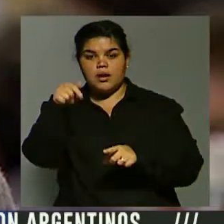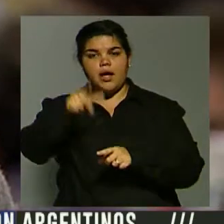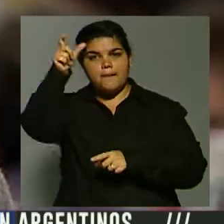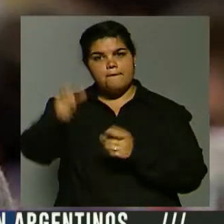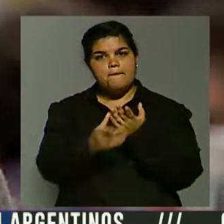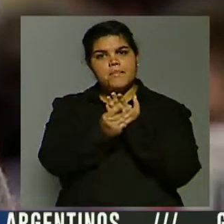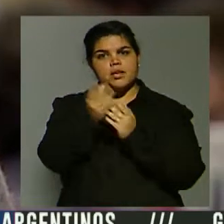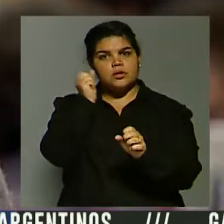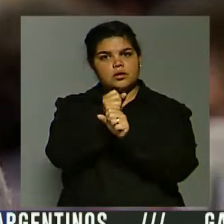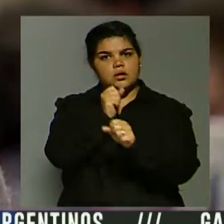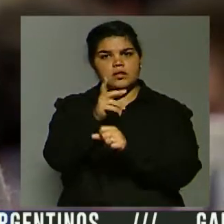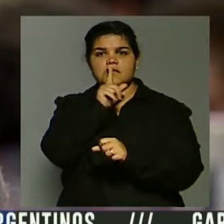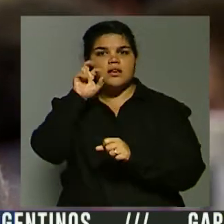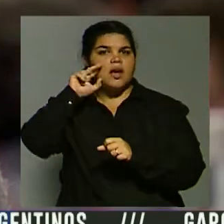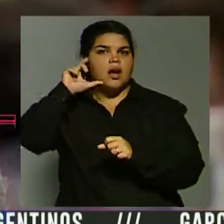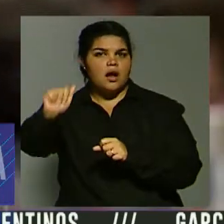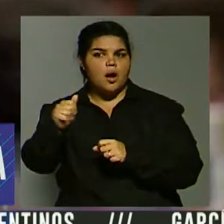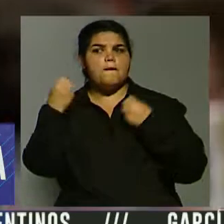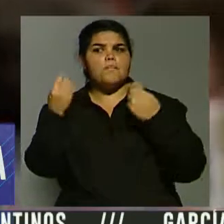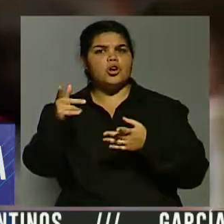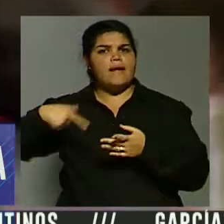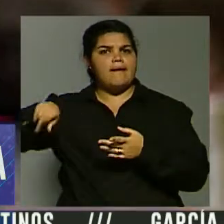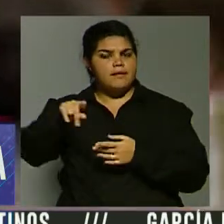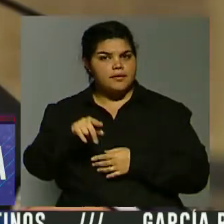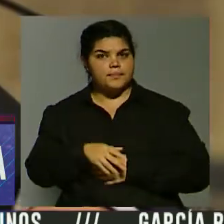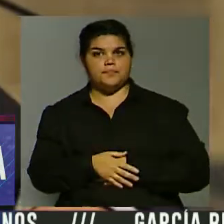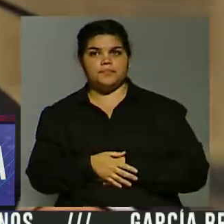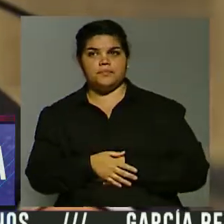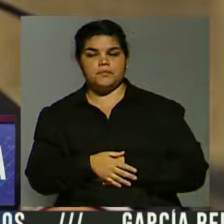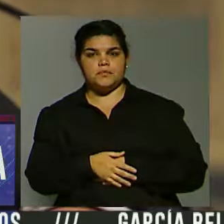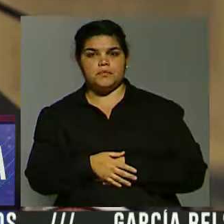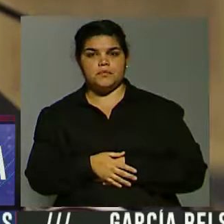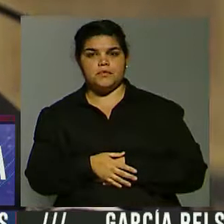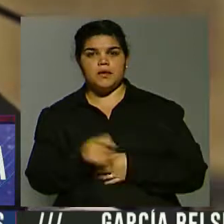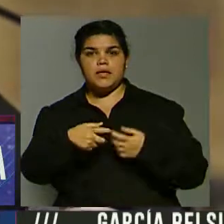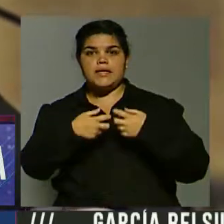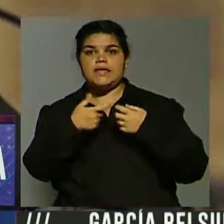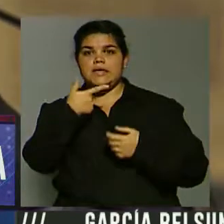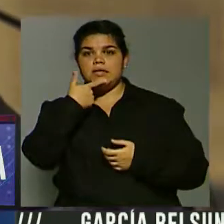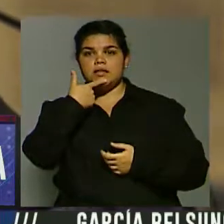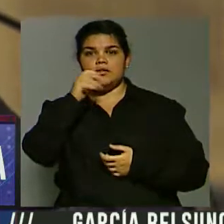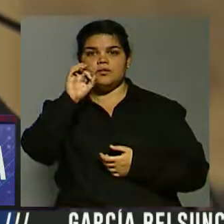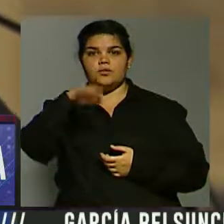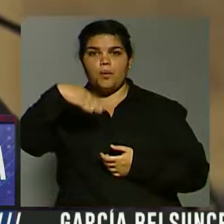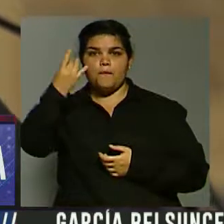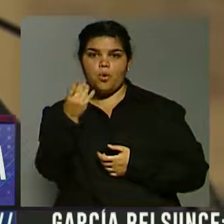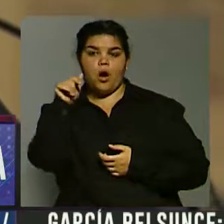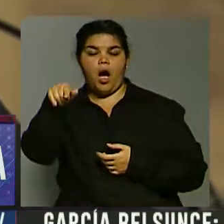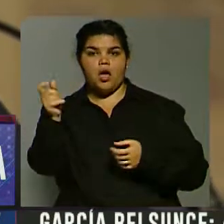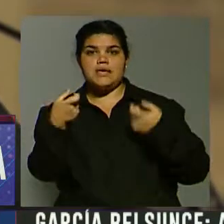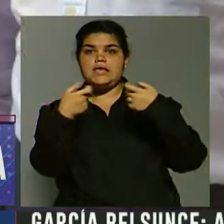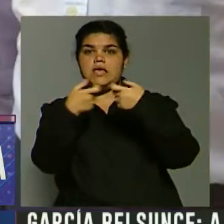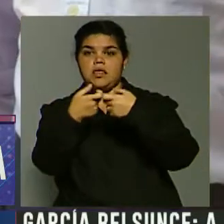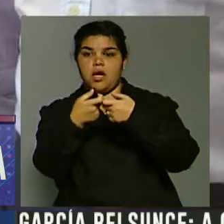de Trabajo, Jorge Triaca, por haber empleado en el SOMU, un sindicato intervenido por ese ministerio, a